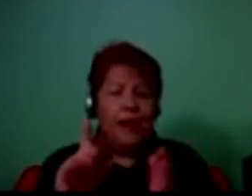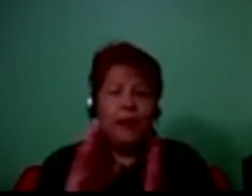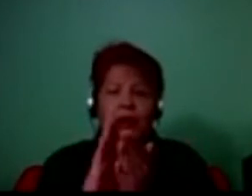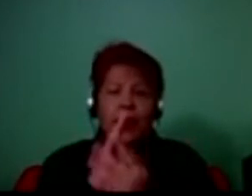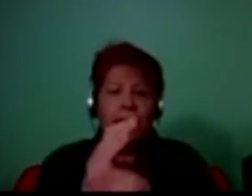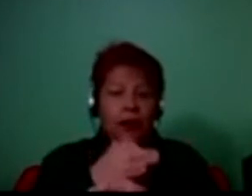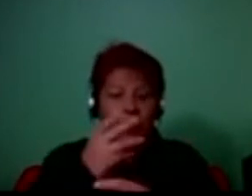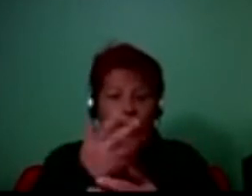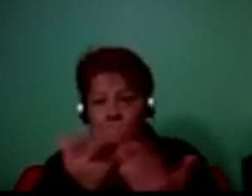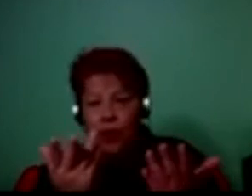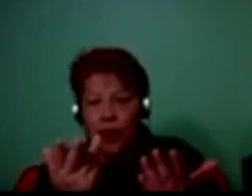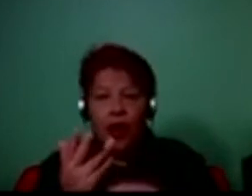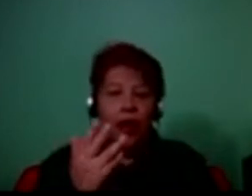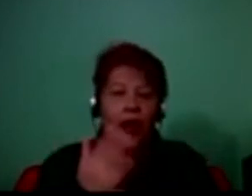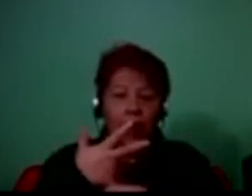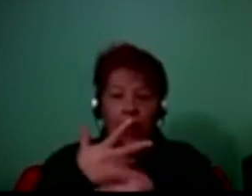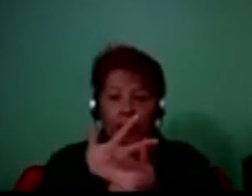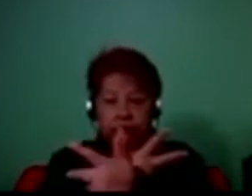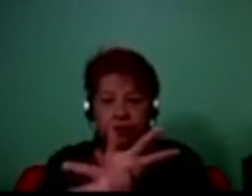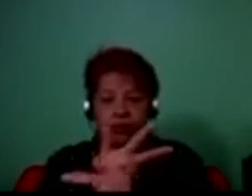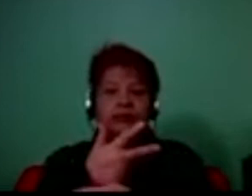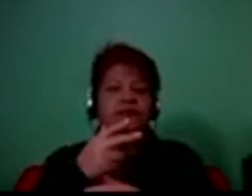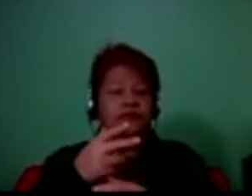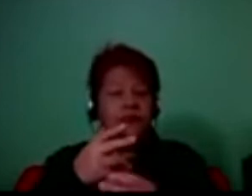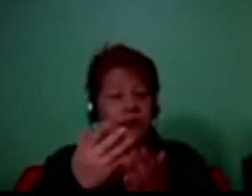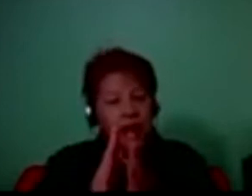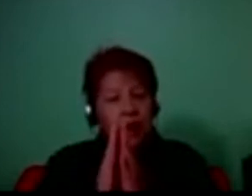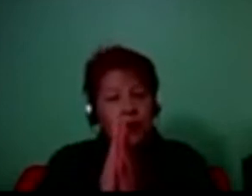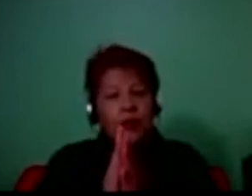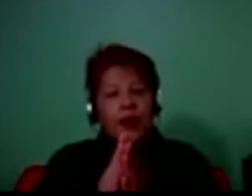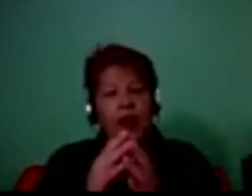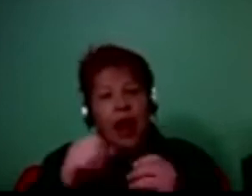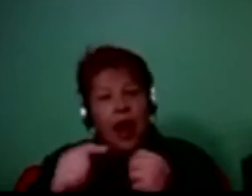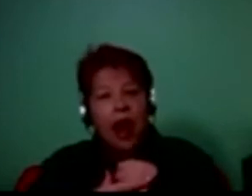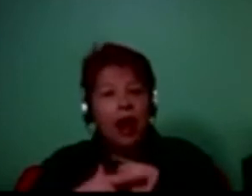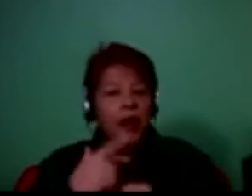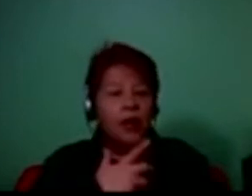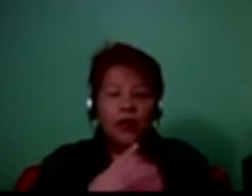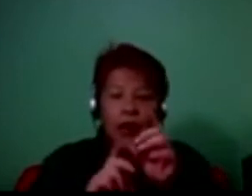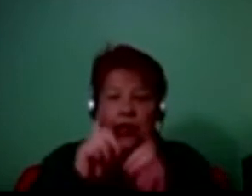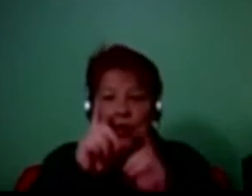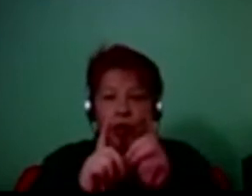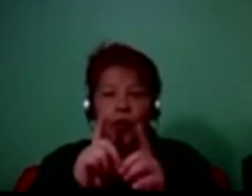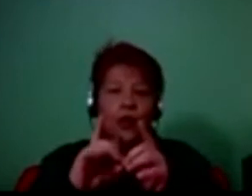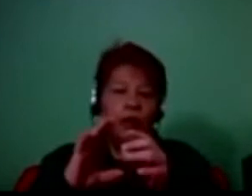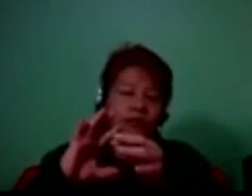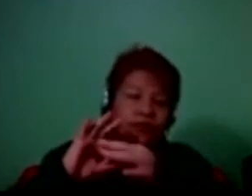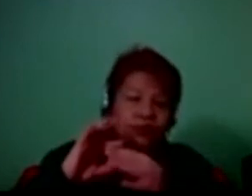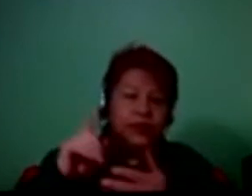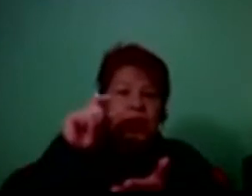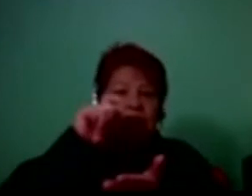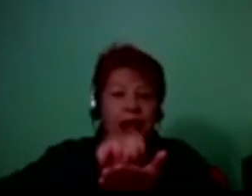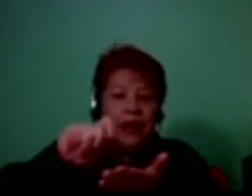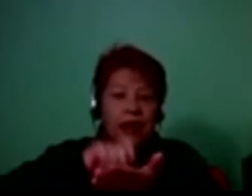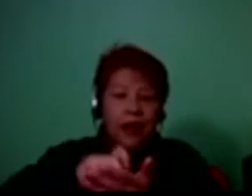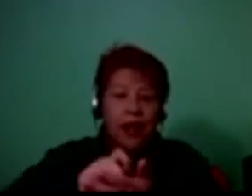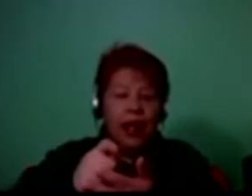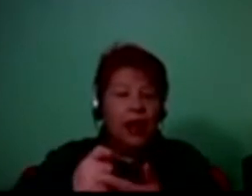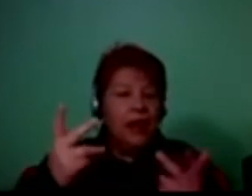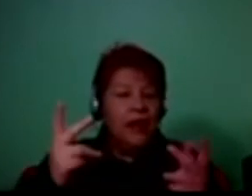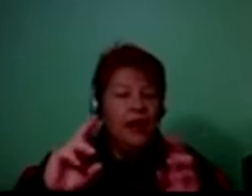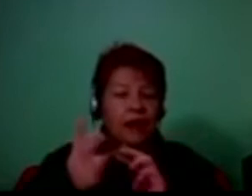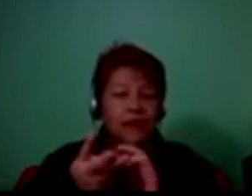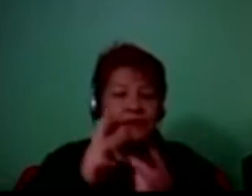participando en esta transmisión, les pedimos que si llegaran a tener alguna duda de la ponencia, la escribieran dentro del chat